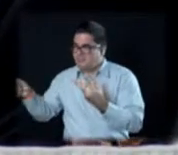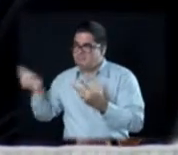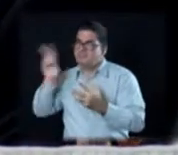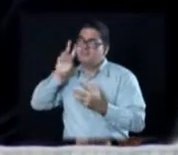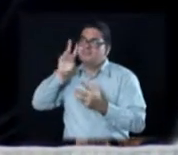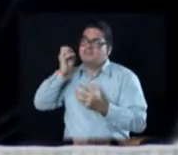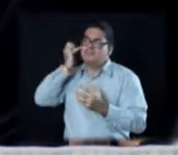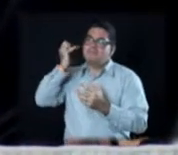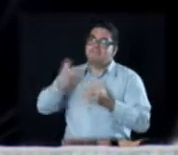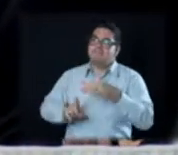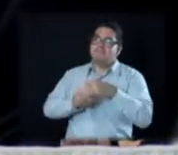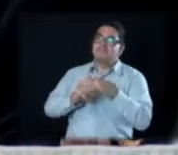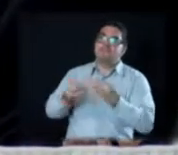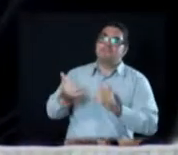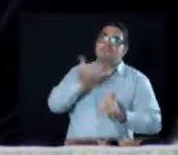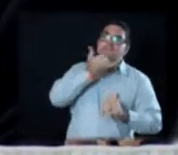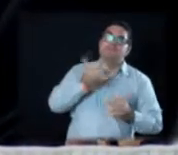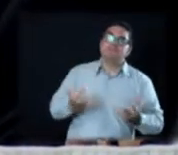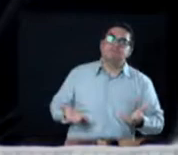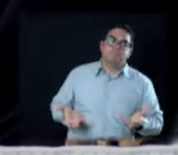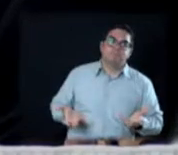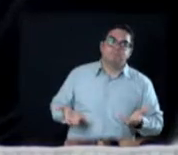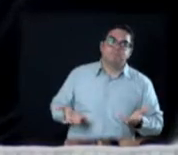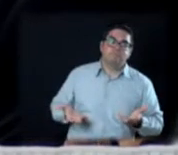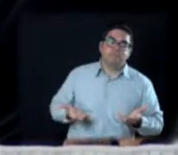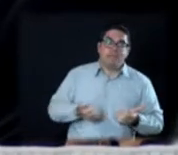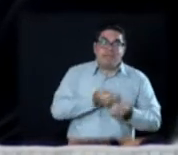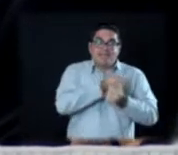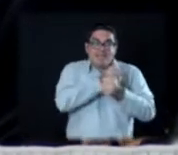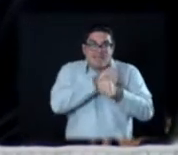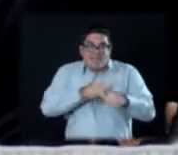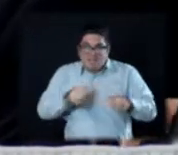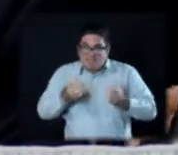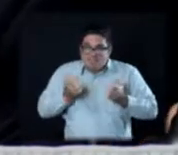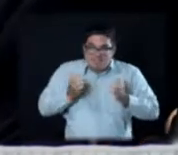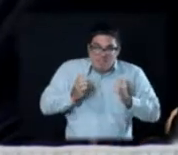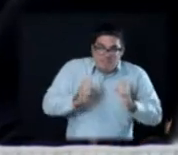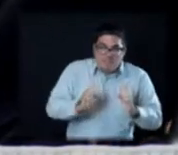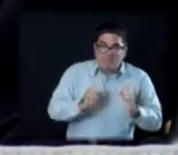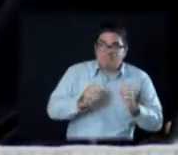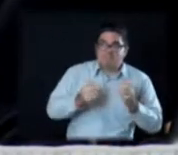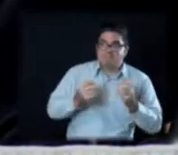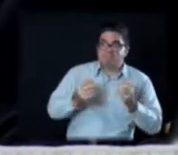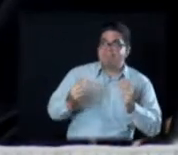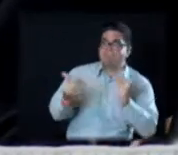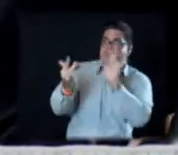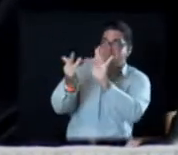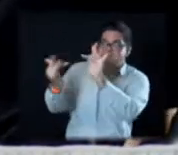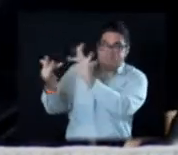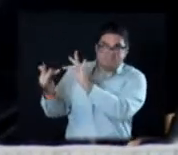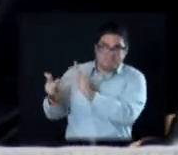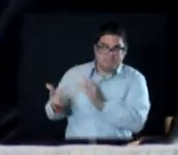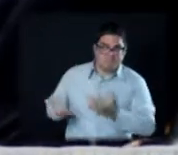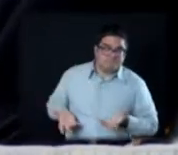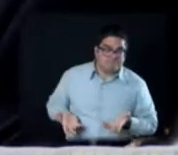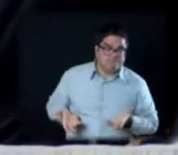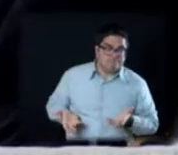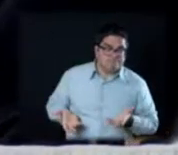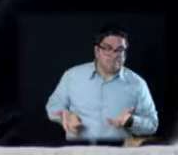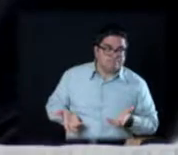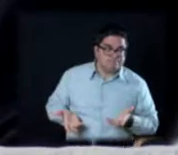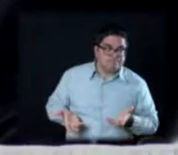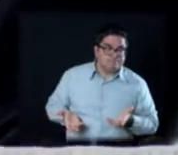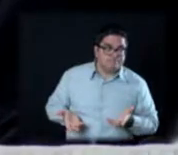cometió algún error o omitió alguna cuenta, ¿hubo algún esfuerzo para acudir directamente a las